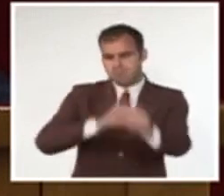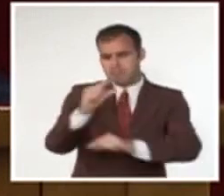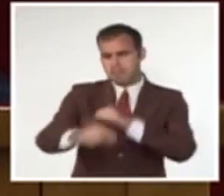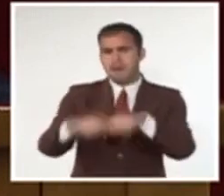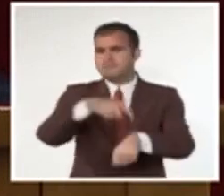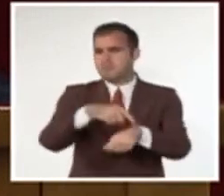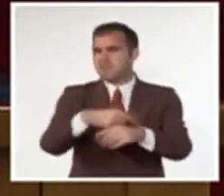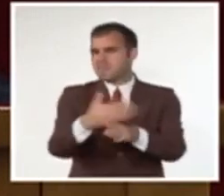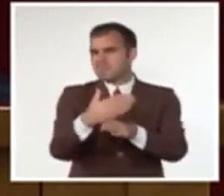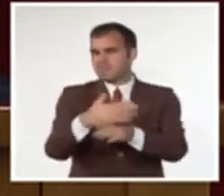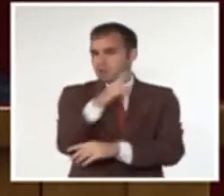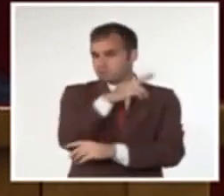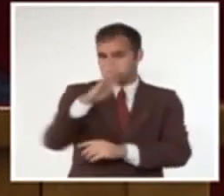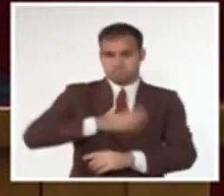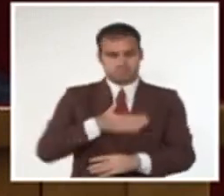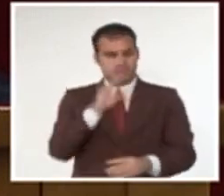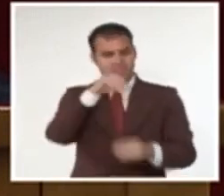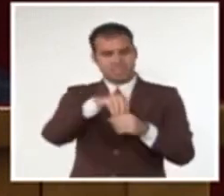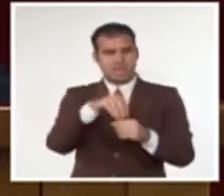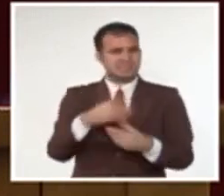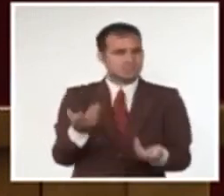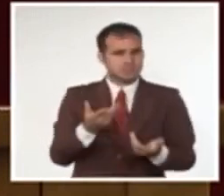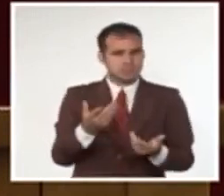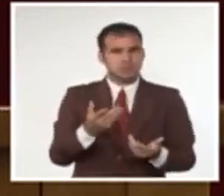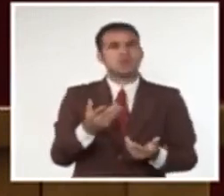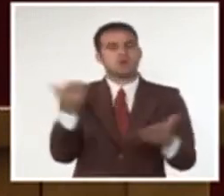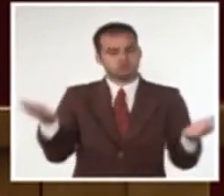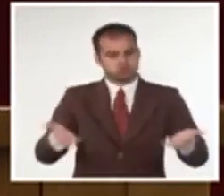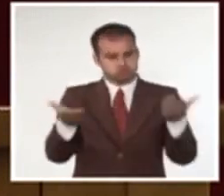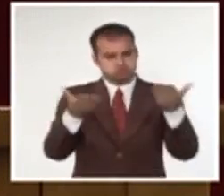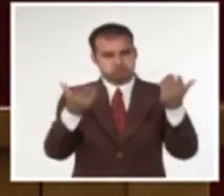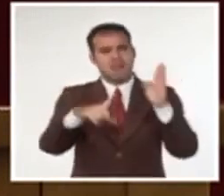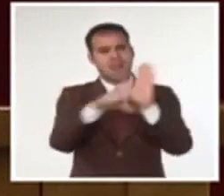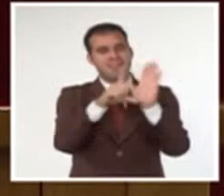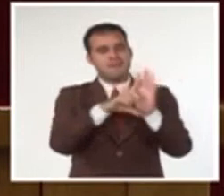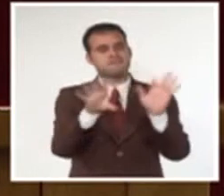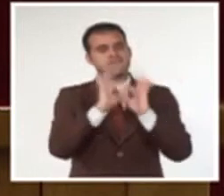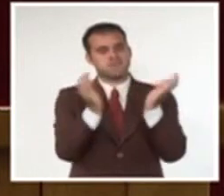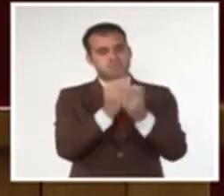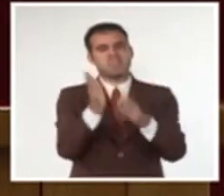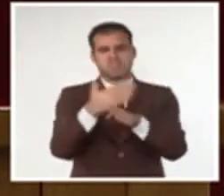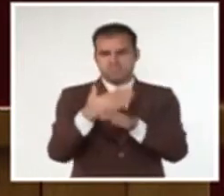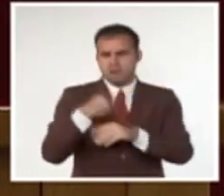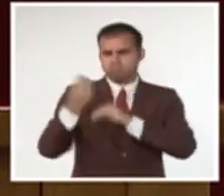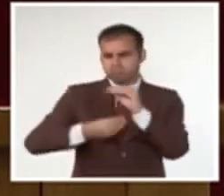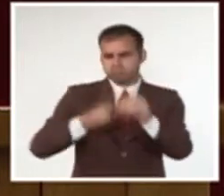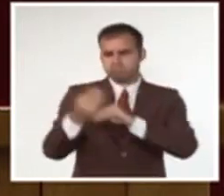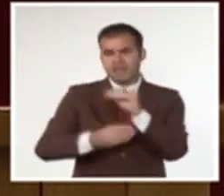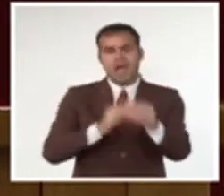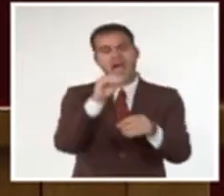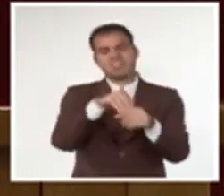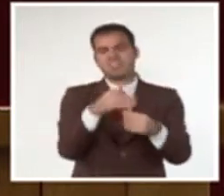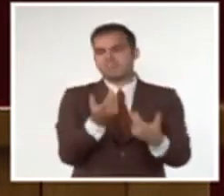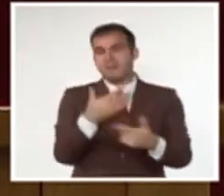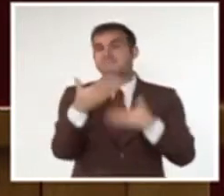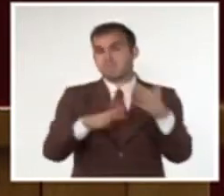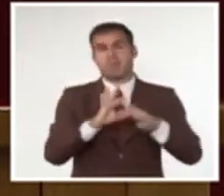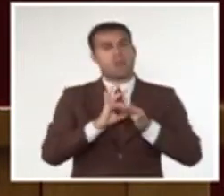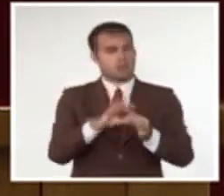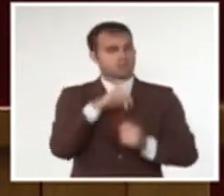de la revolución la comprensión y el avance de nuestras leyes de familia que involucran problemas siempre